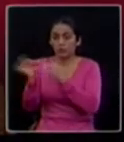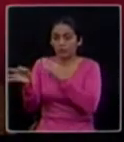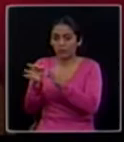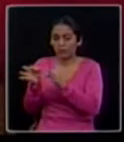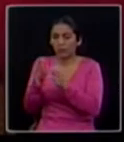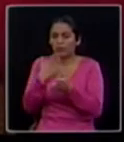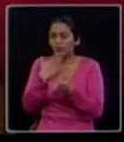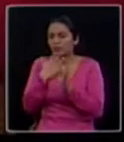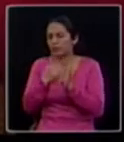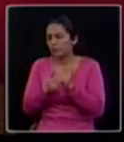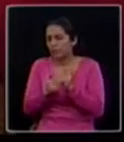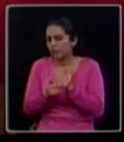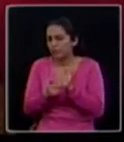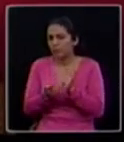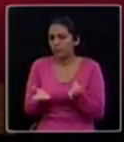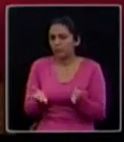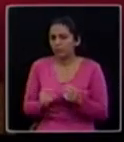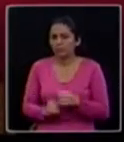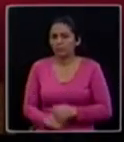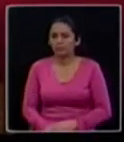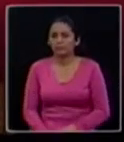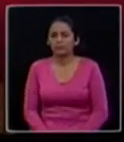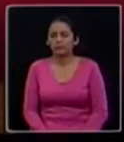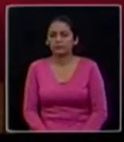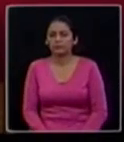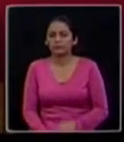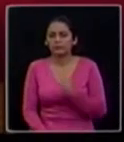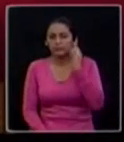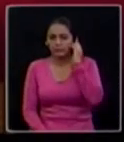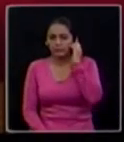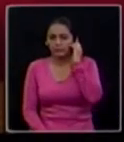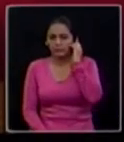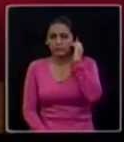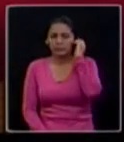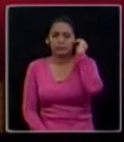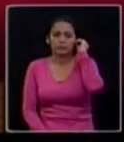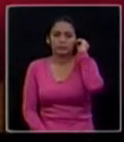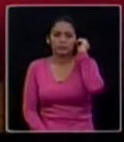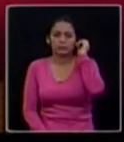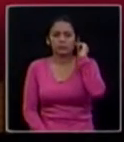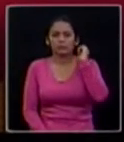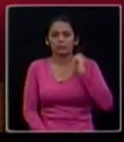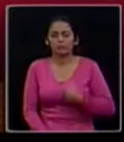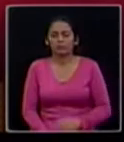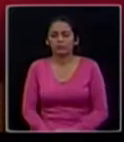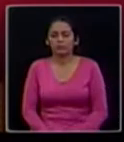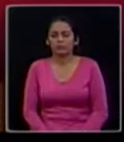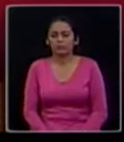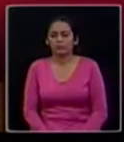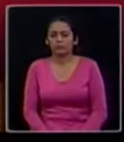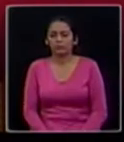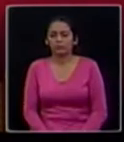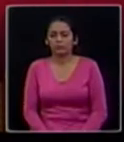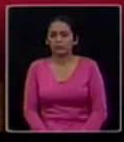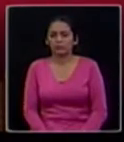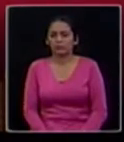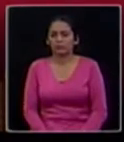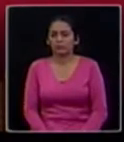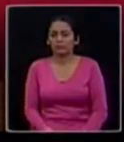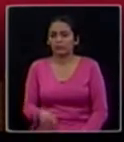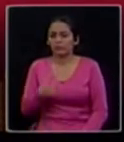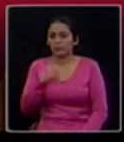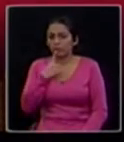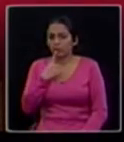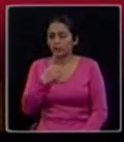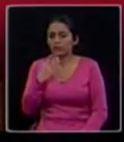que tiene la ciudadanía, que es parte también del Consejo de Participación Ciudadana y Control Social, dice, a ver, aquí está el funcionario, lo vemos